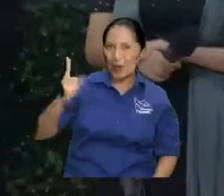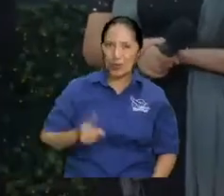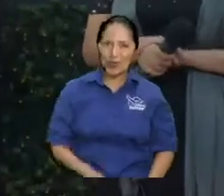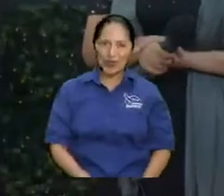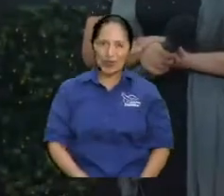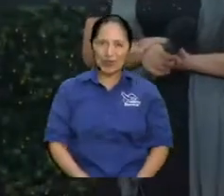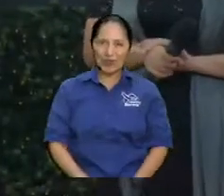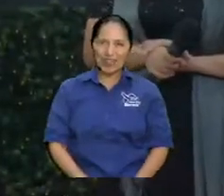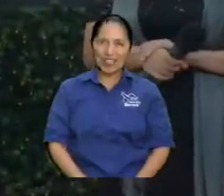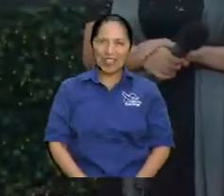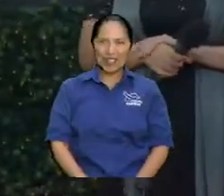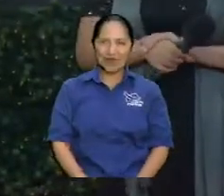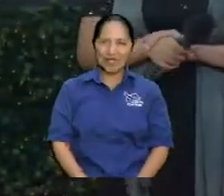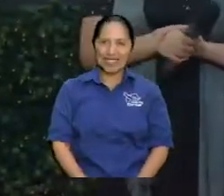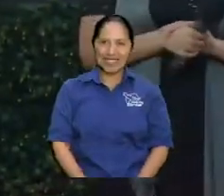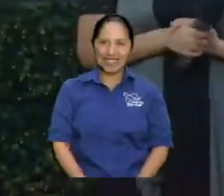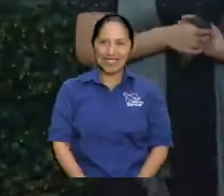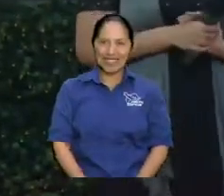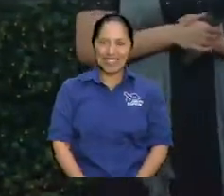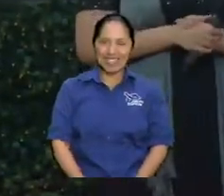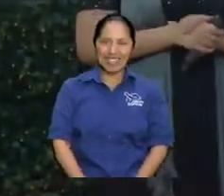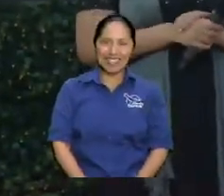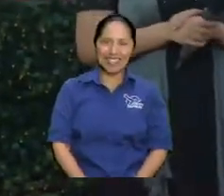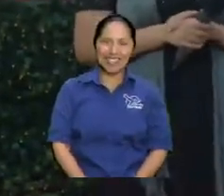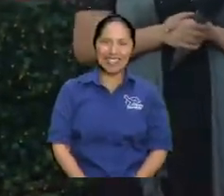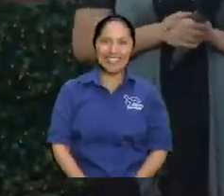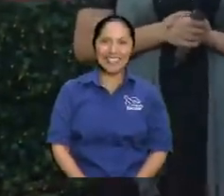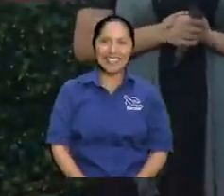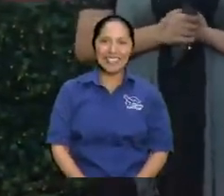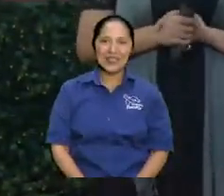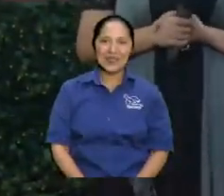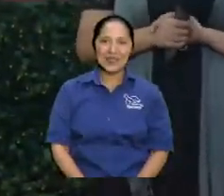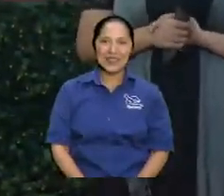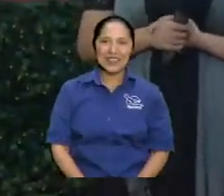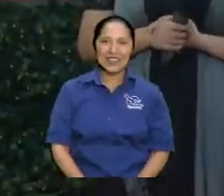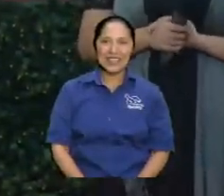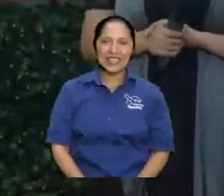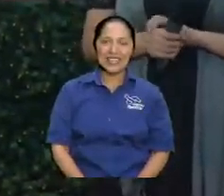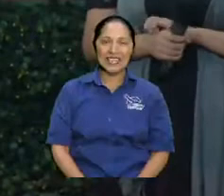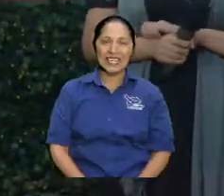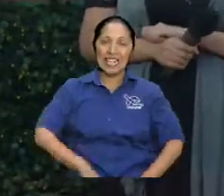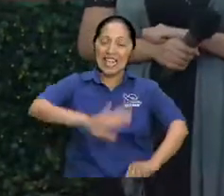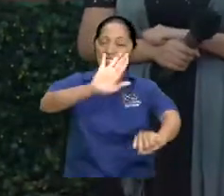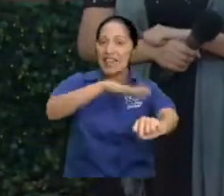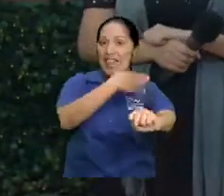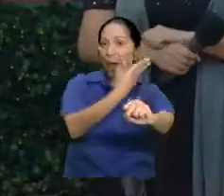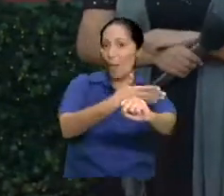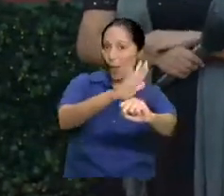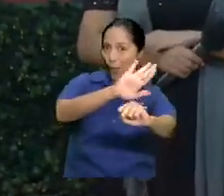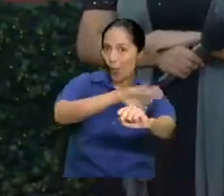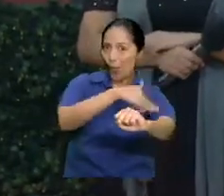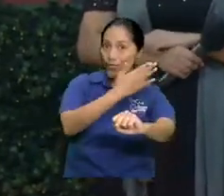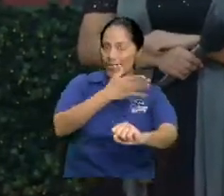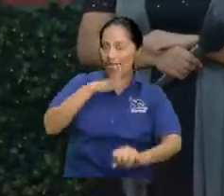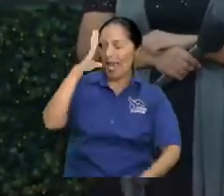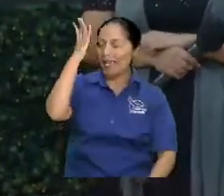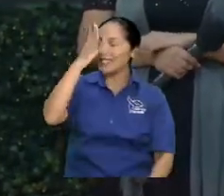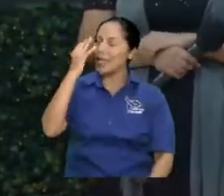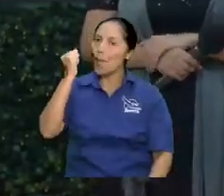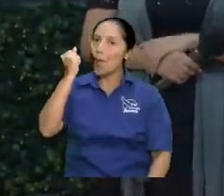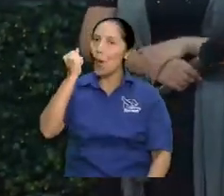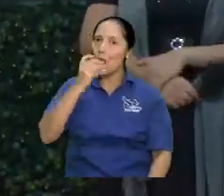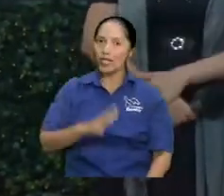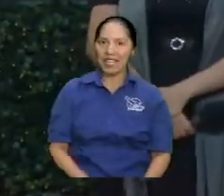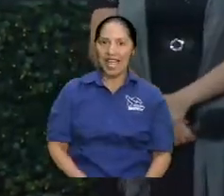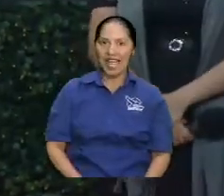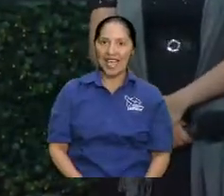¿verdad? Pero qué linda la música del Señor, de veras. La música por sí, en sí misma, es hermosa, ¿eh? Es una